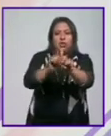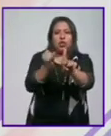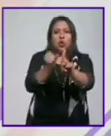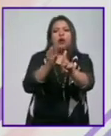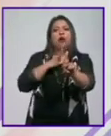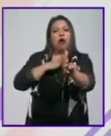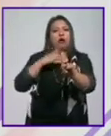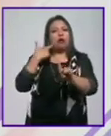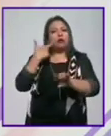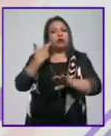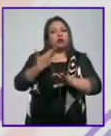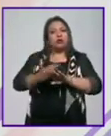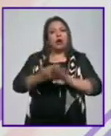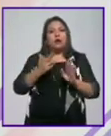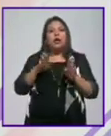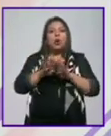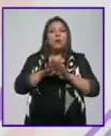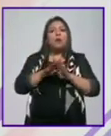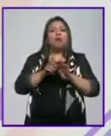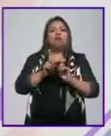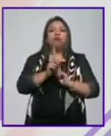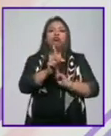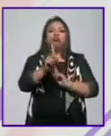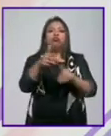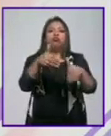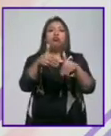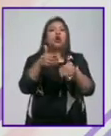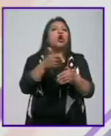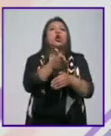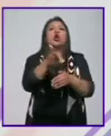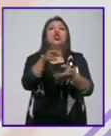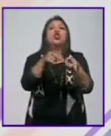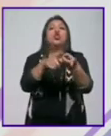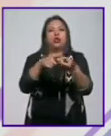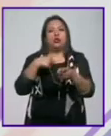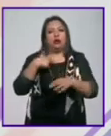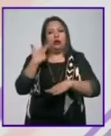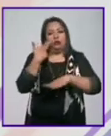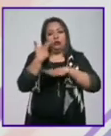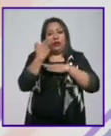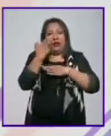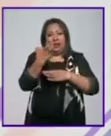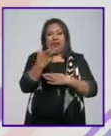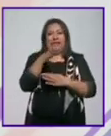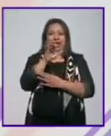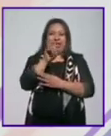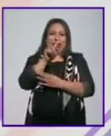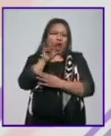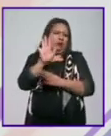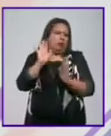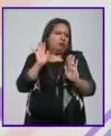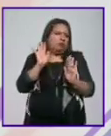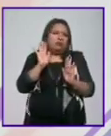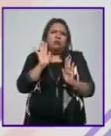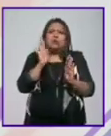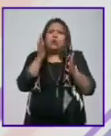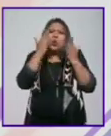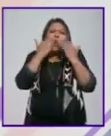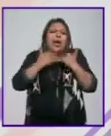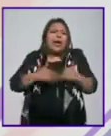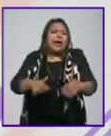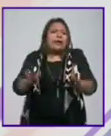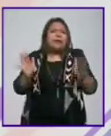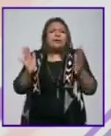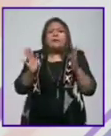tanto, tengo una responsabilidad de cómo camino y cómo lo hago y por dónde voy. Esta ética es simple y sencillamente